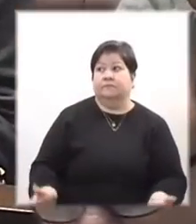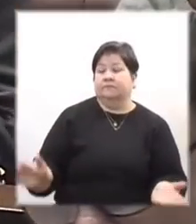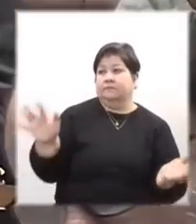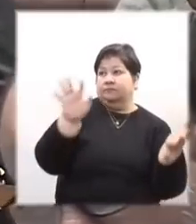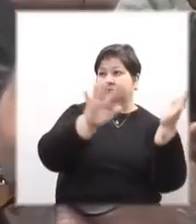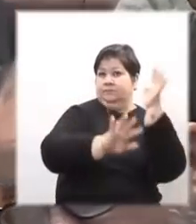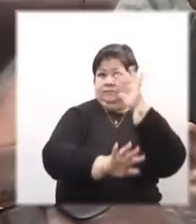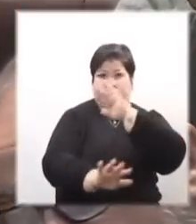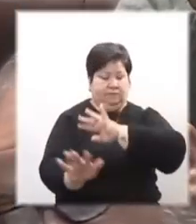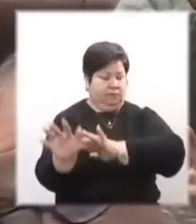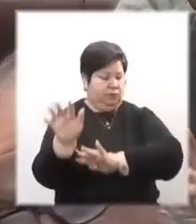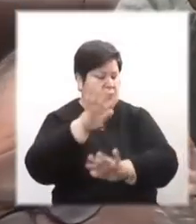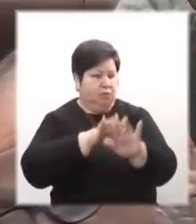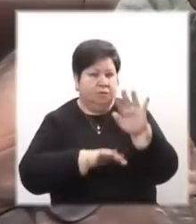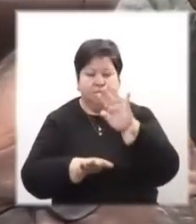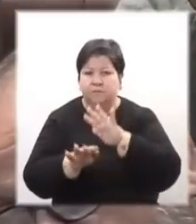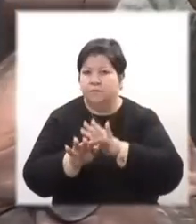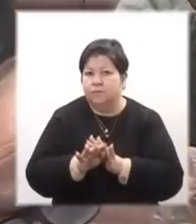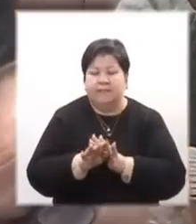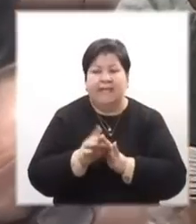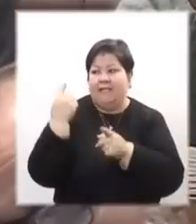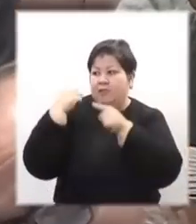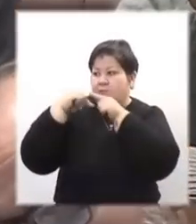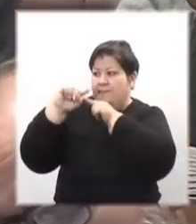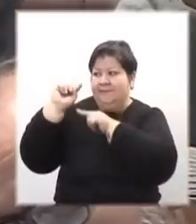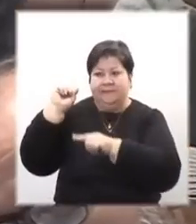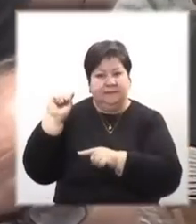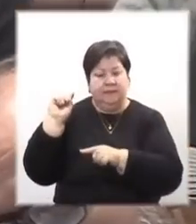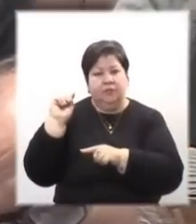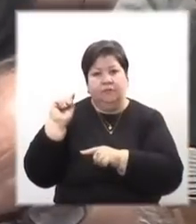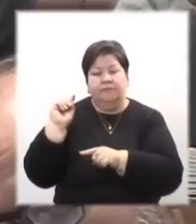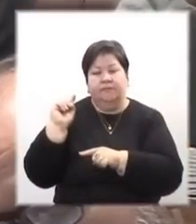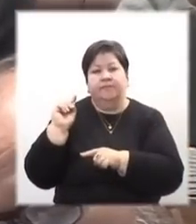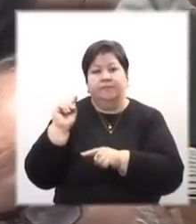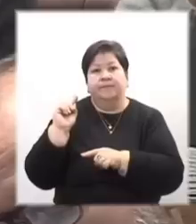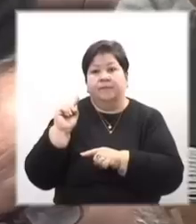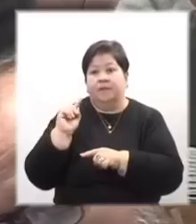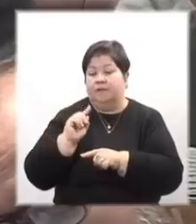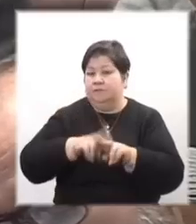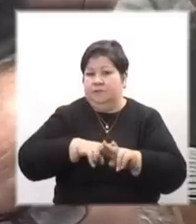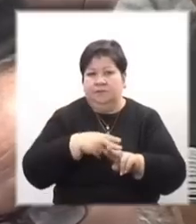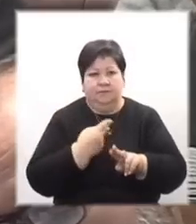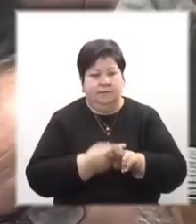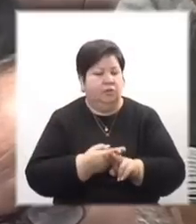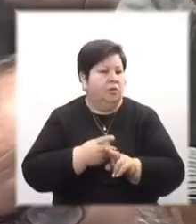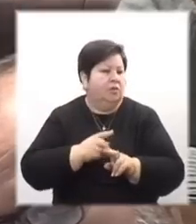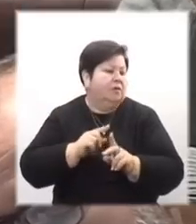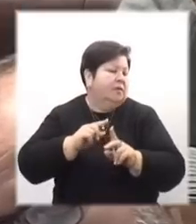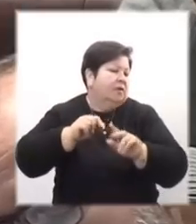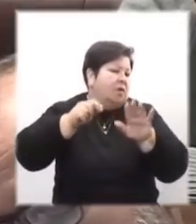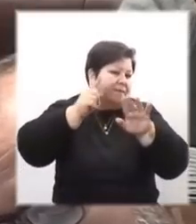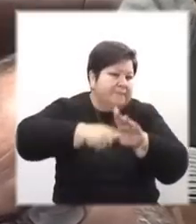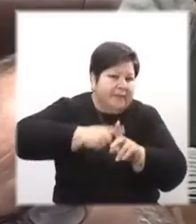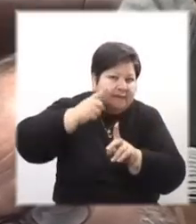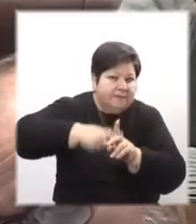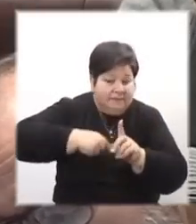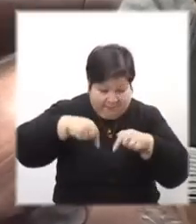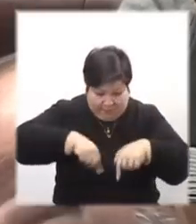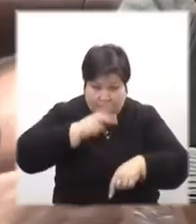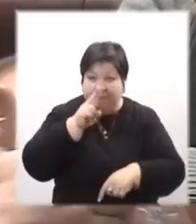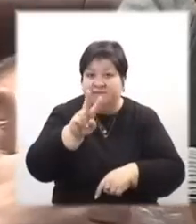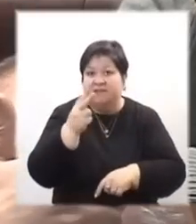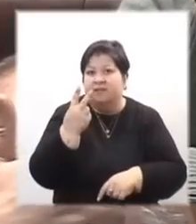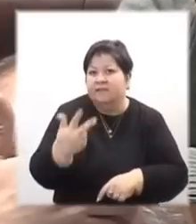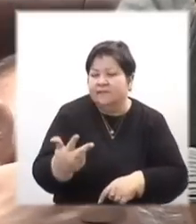confusión permanente en el cual atravesamos el año pasado y que se reprodujo en los primeros meses de este año, se